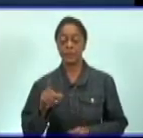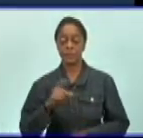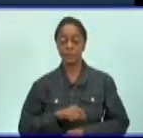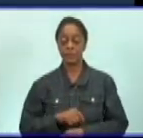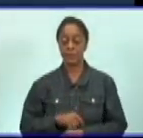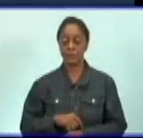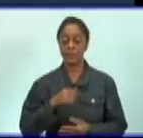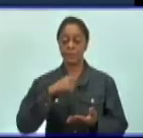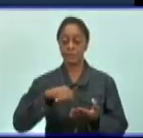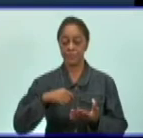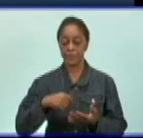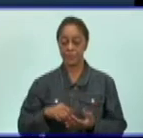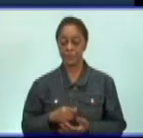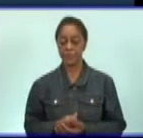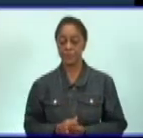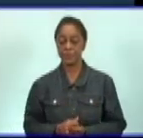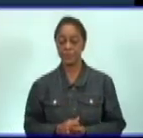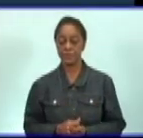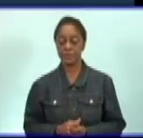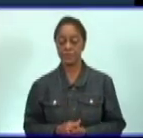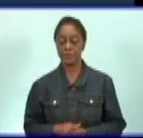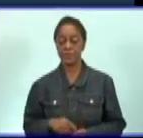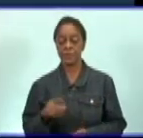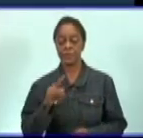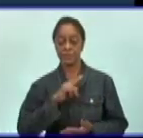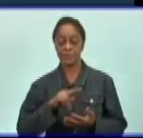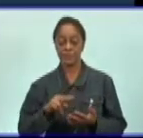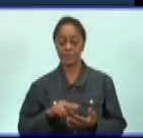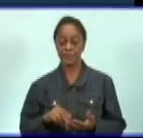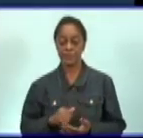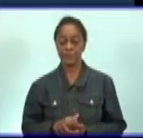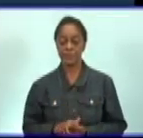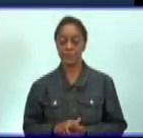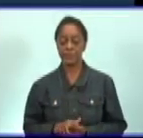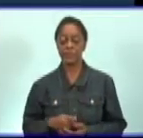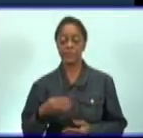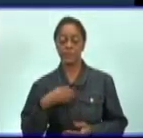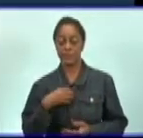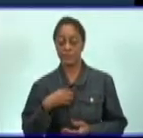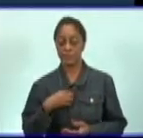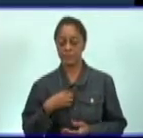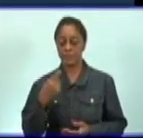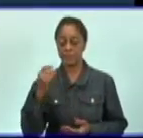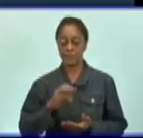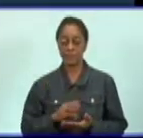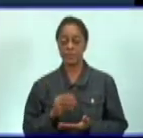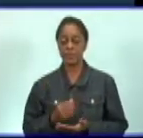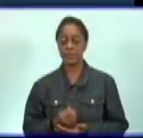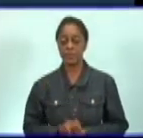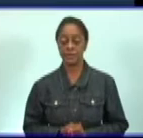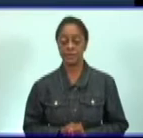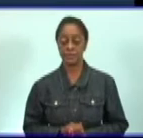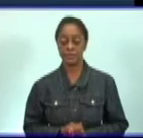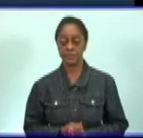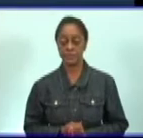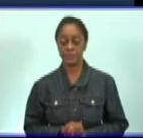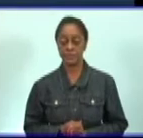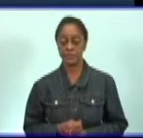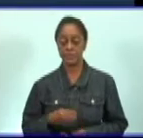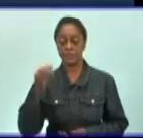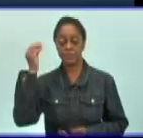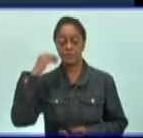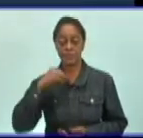para que lo escriban, vamos a leer. Tenemos en el libro de texto que